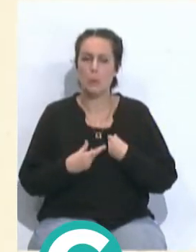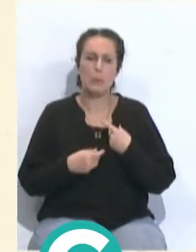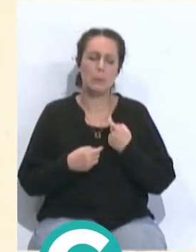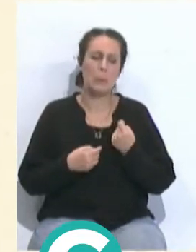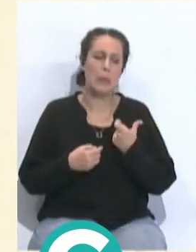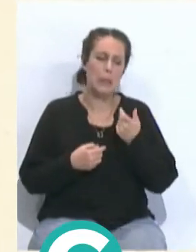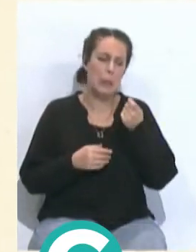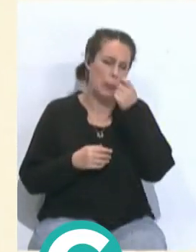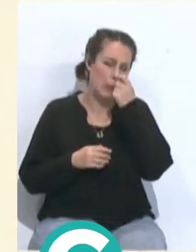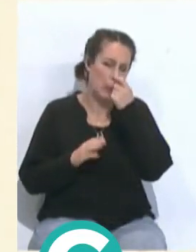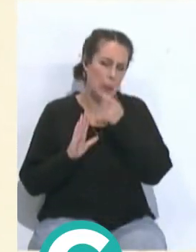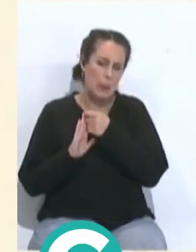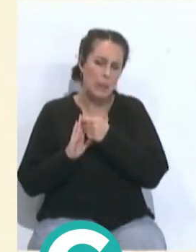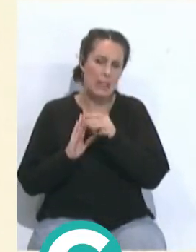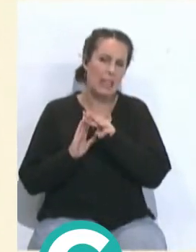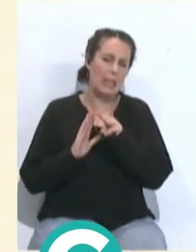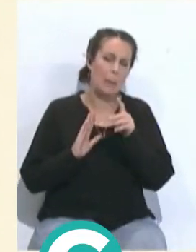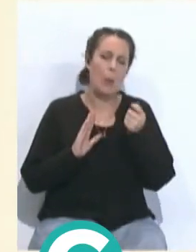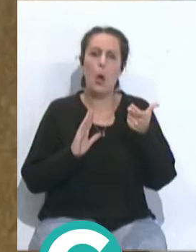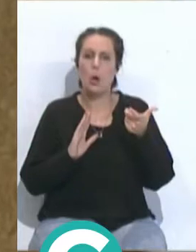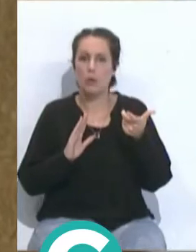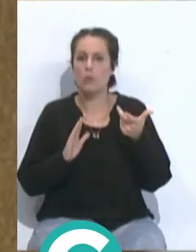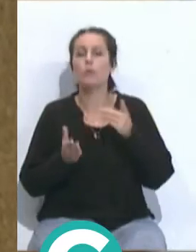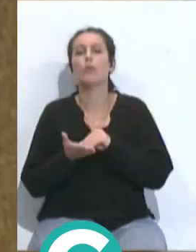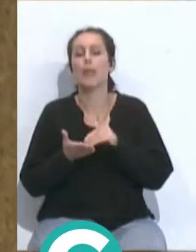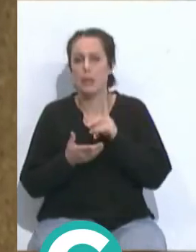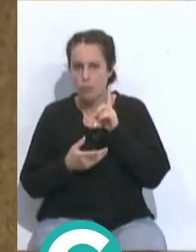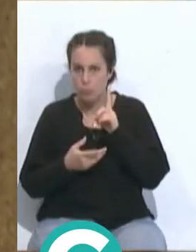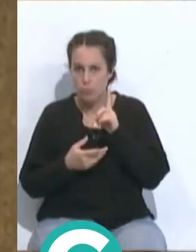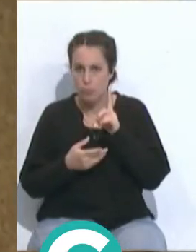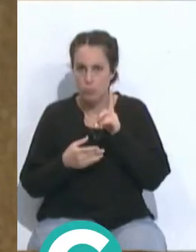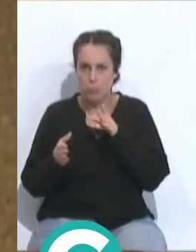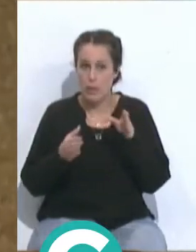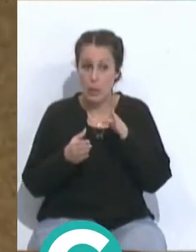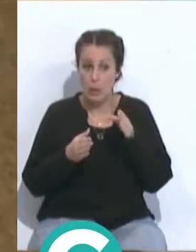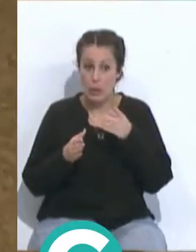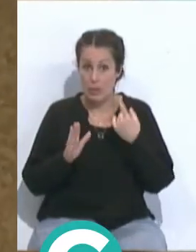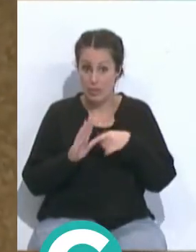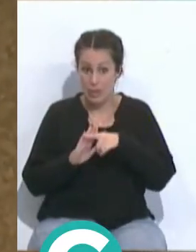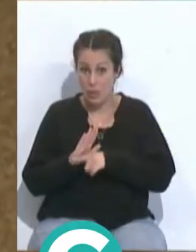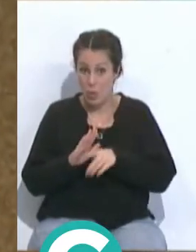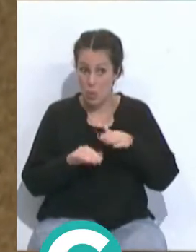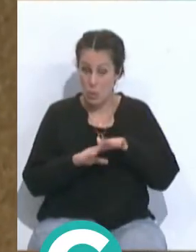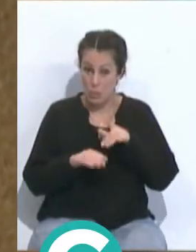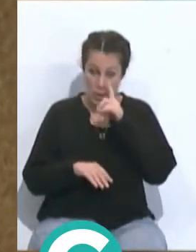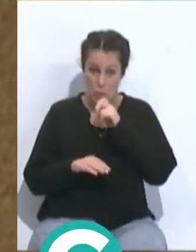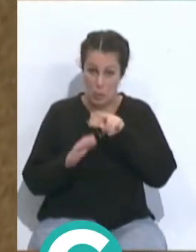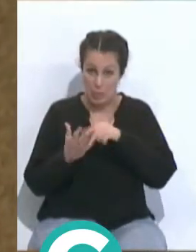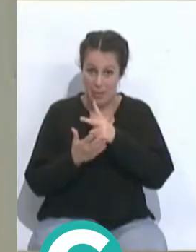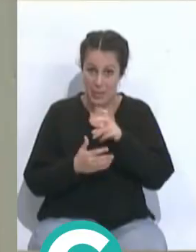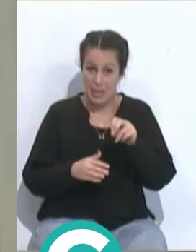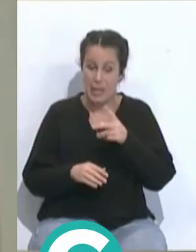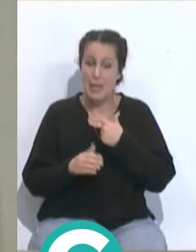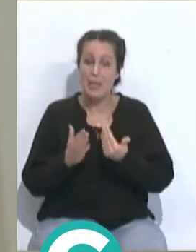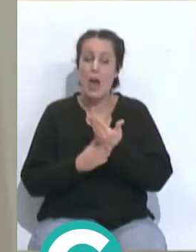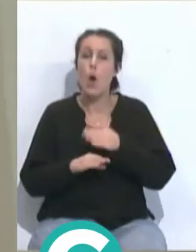poquito, solo 30 y poco, solo... Oye, un dato. En el último periodo del plazo de inscripciones, que fue en 2020... El